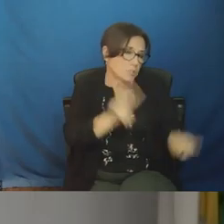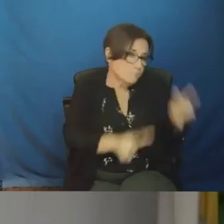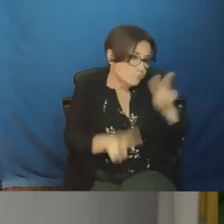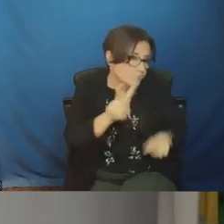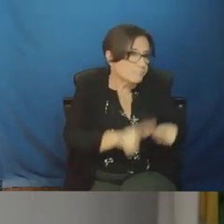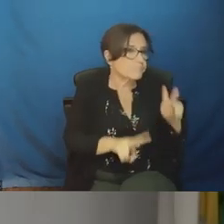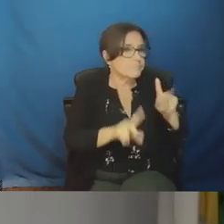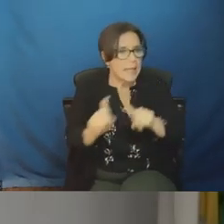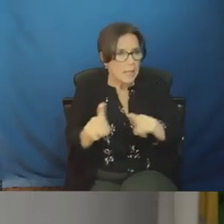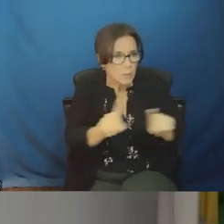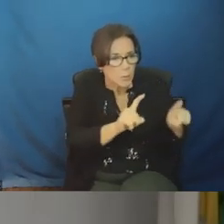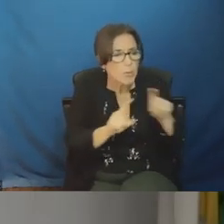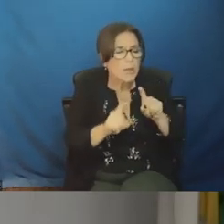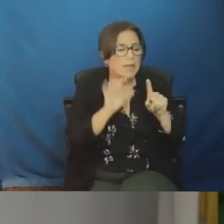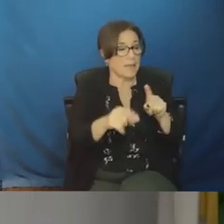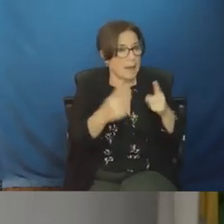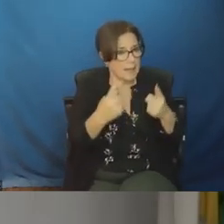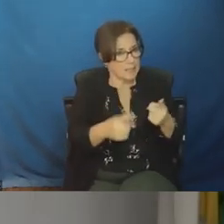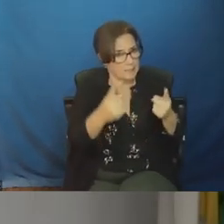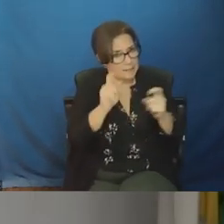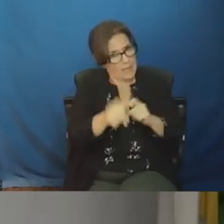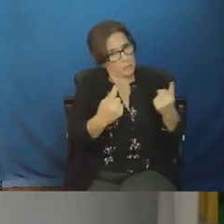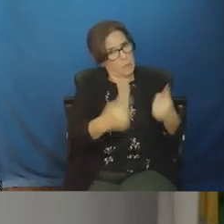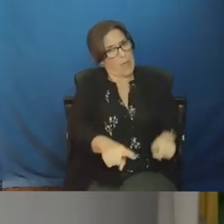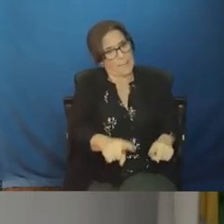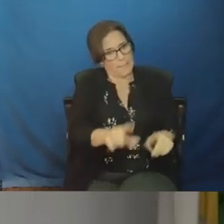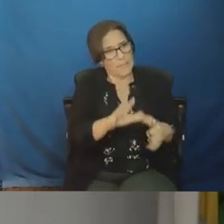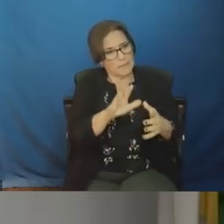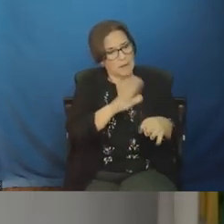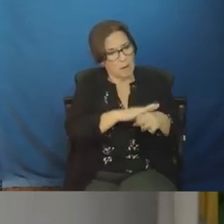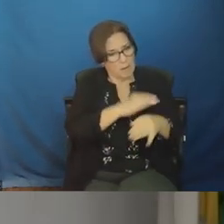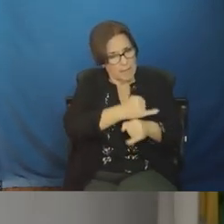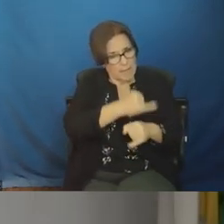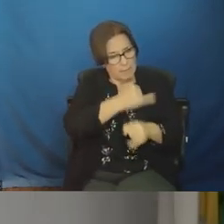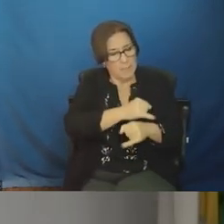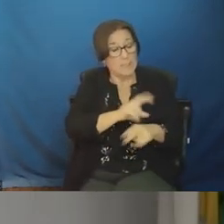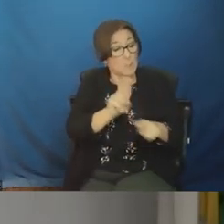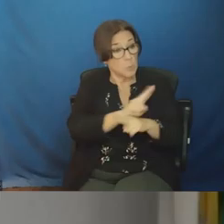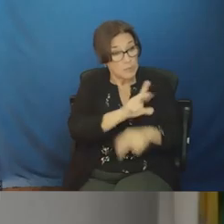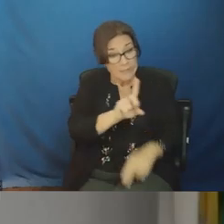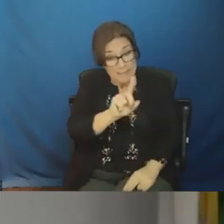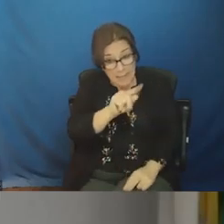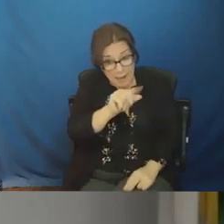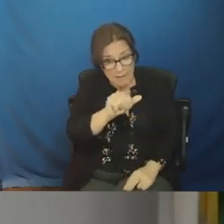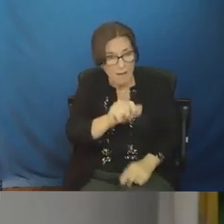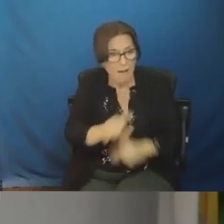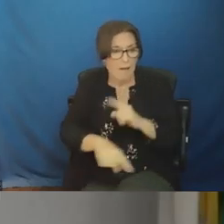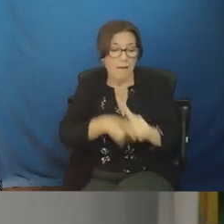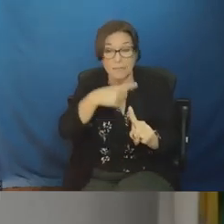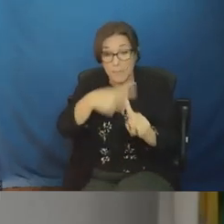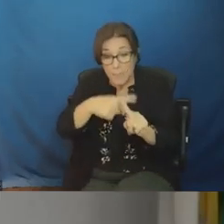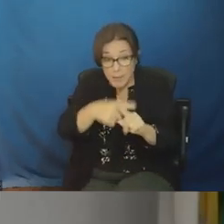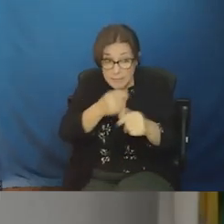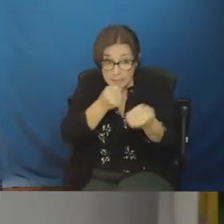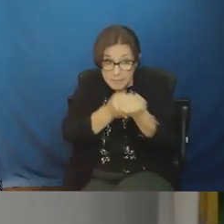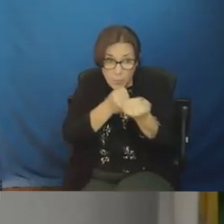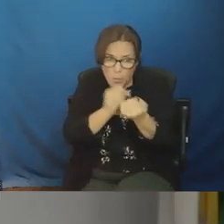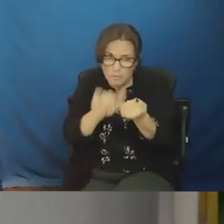tienen que ocurrir en cada plantel el uso de datos se tiene que hacer de forma